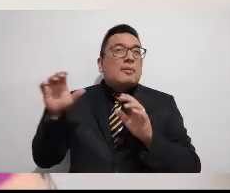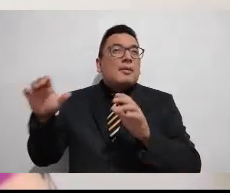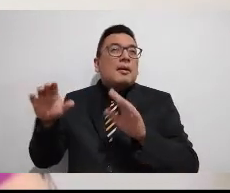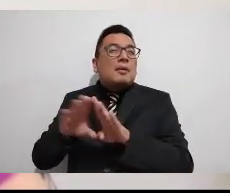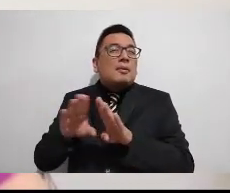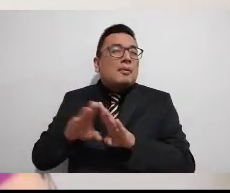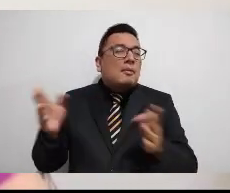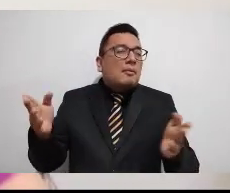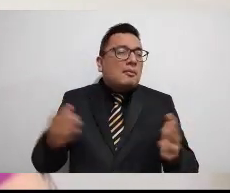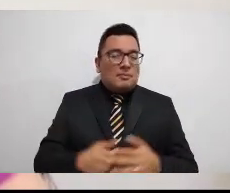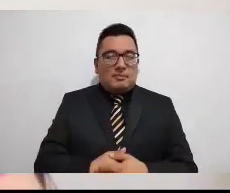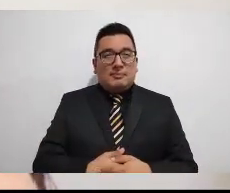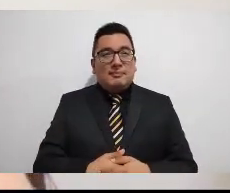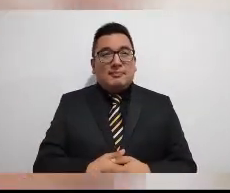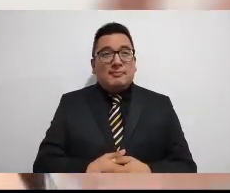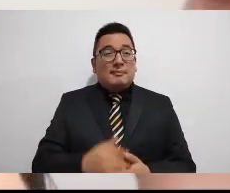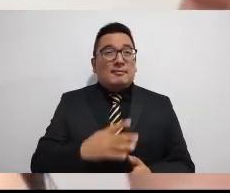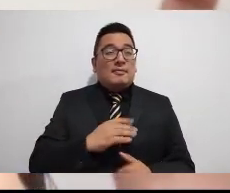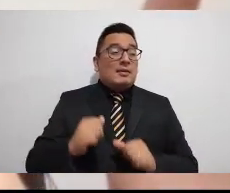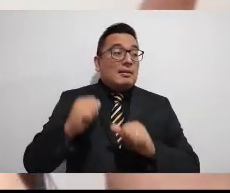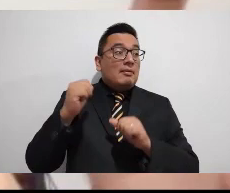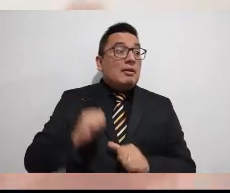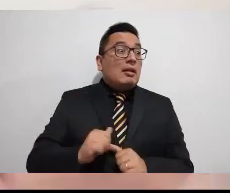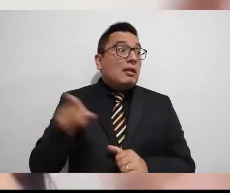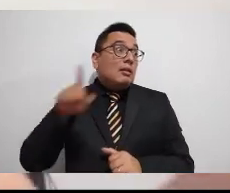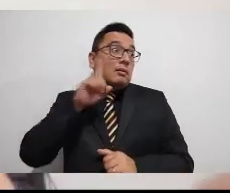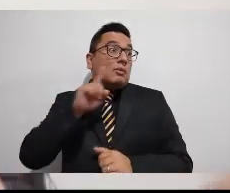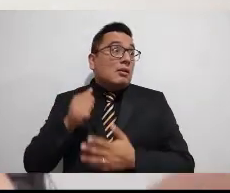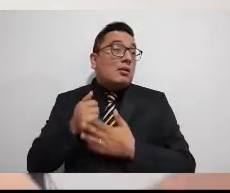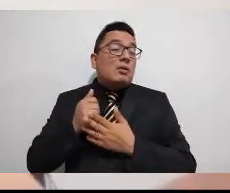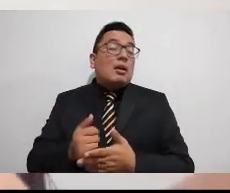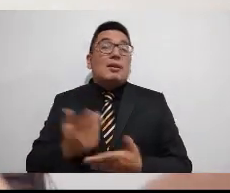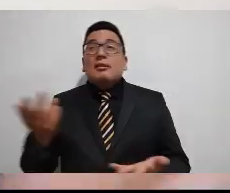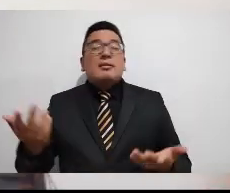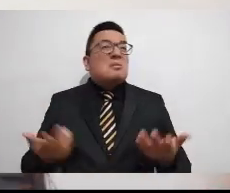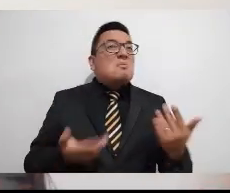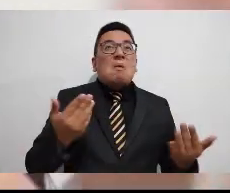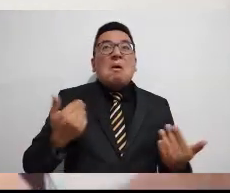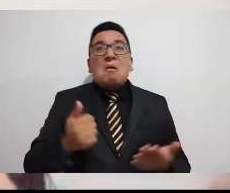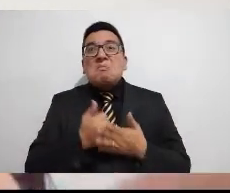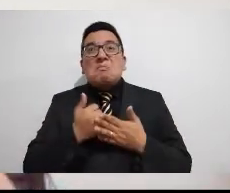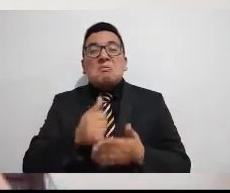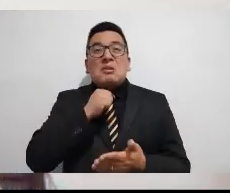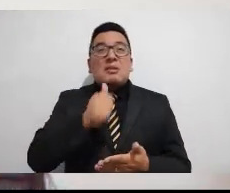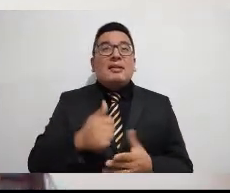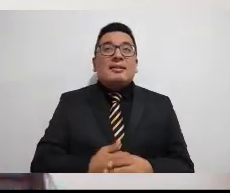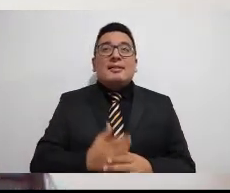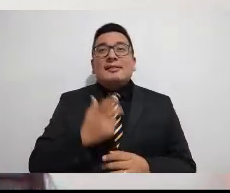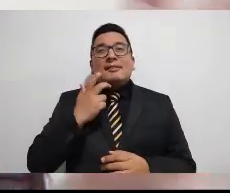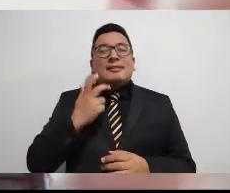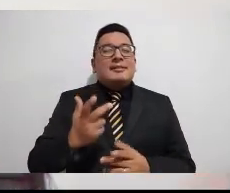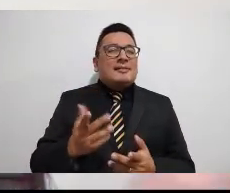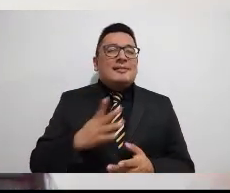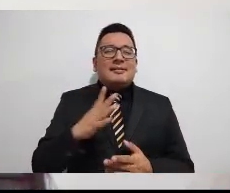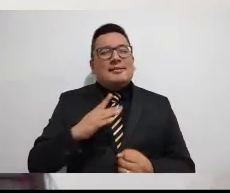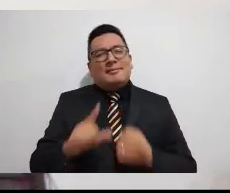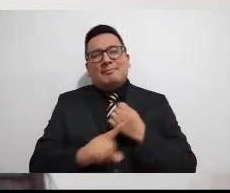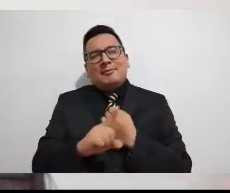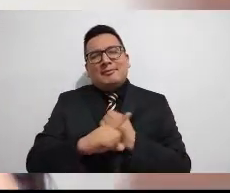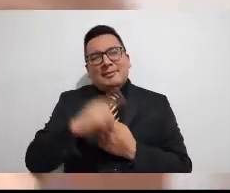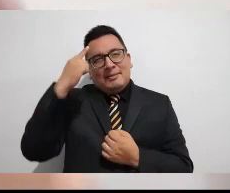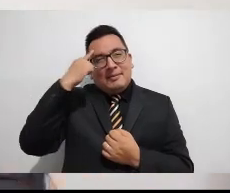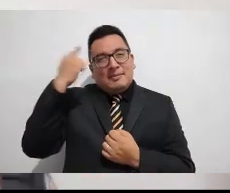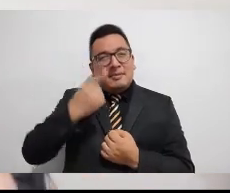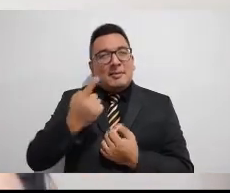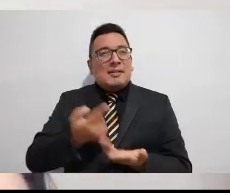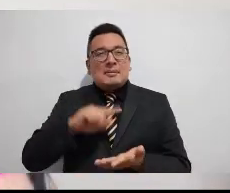cautelares. ¿Qué hace la policía? Bueno, cuando le pide seguridad pública no está, no cumple. O sea, tenemos una brecha de implementación muy fuerte y